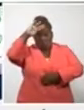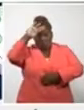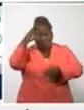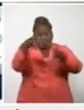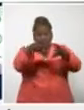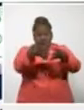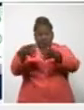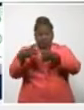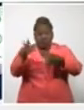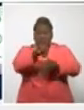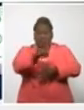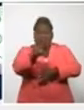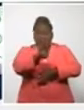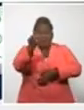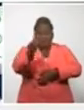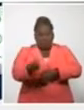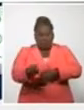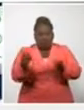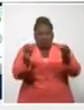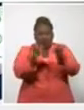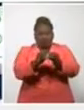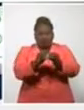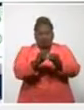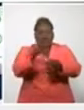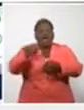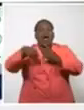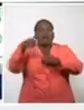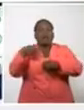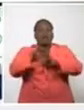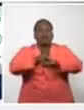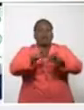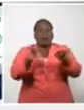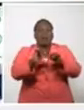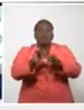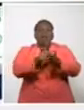22 casos positivos detectados en la jornada de ayer: Matanzas, La Habana y Camagüey.